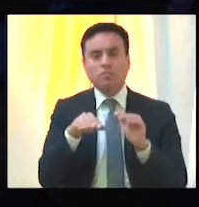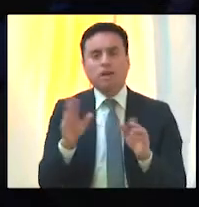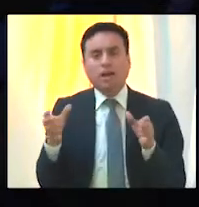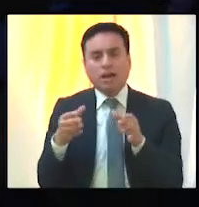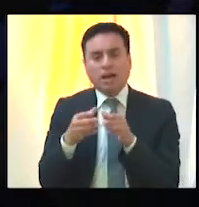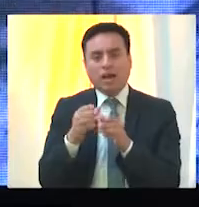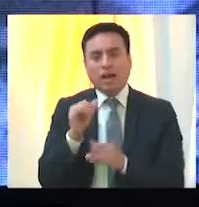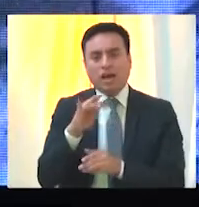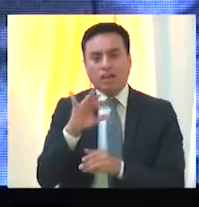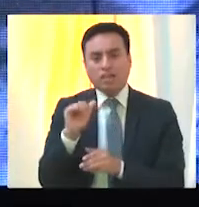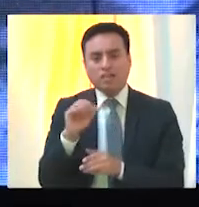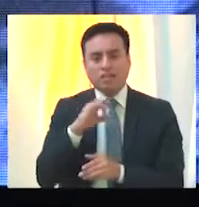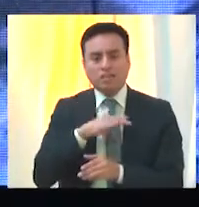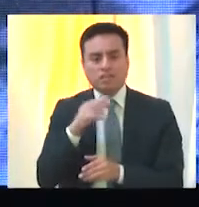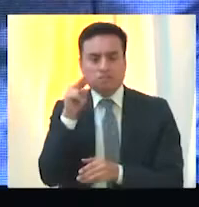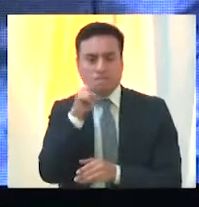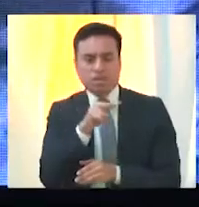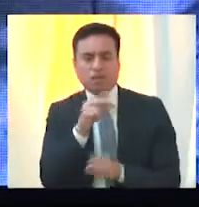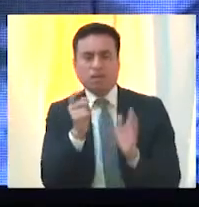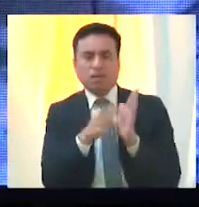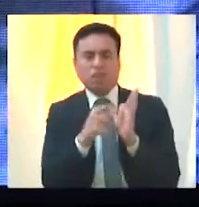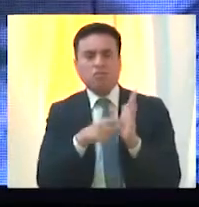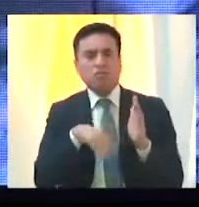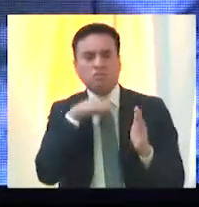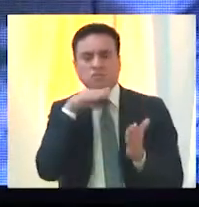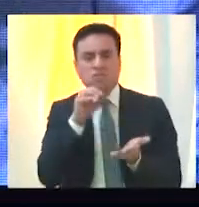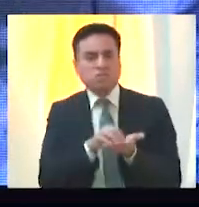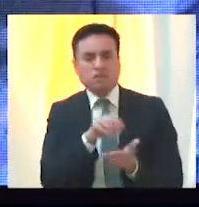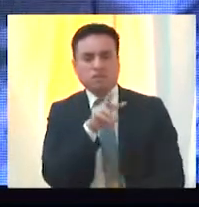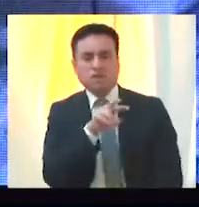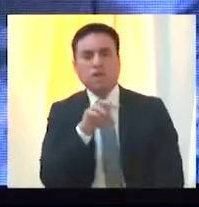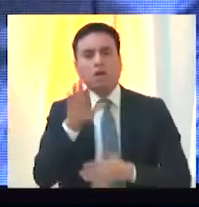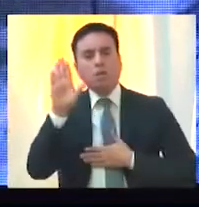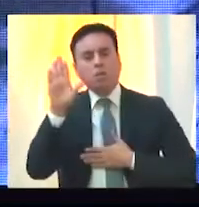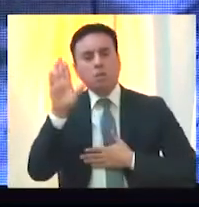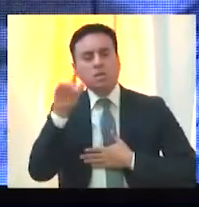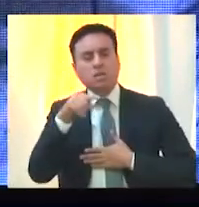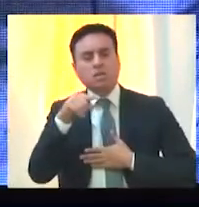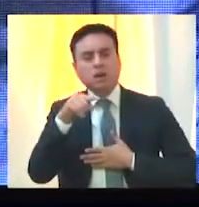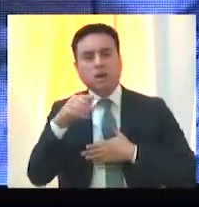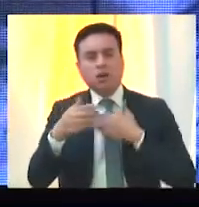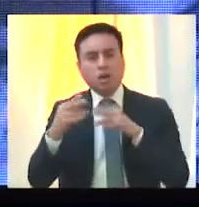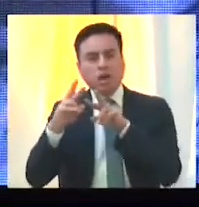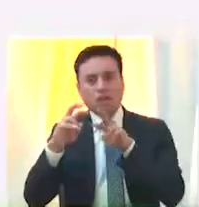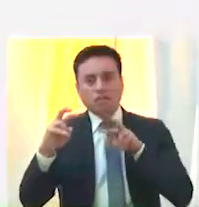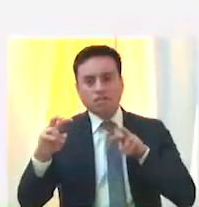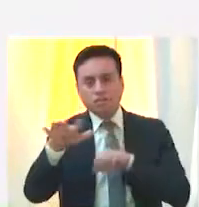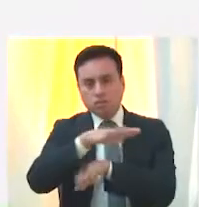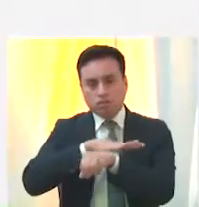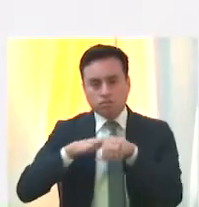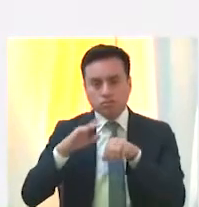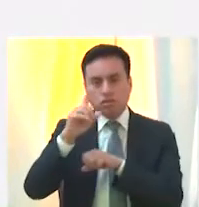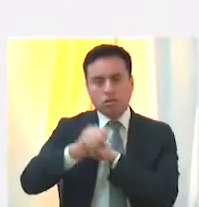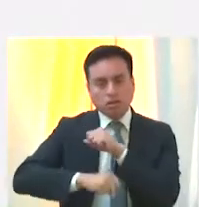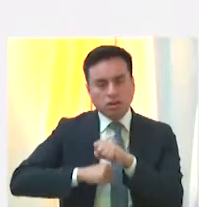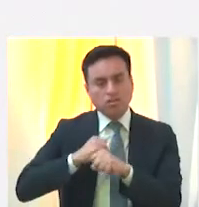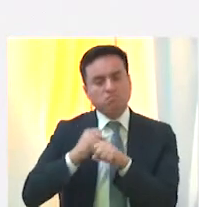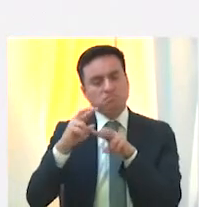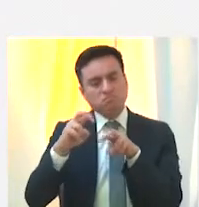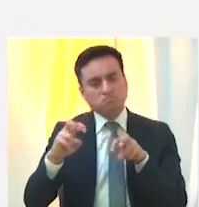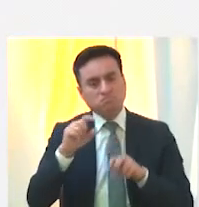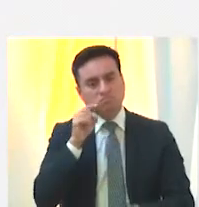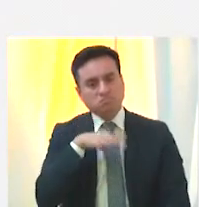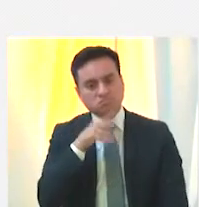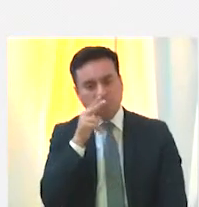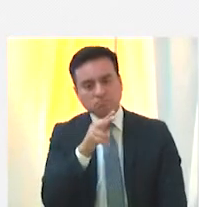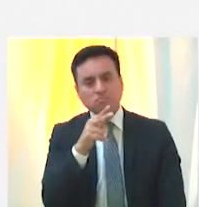que colocaba a Chile en un rango insuficiente en cuanto a su promesa va haciendo un análisis de la situación cada año, y en particular